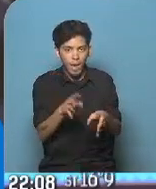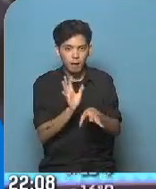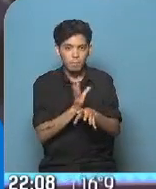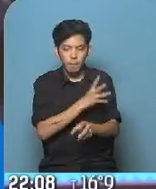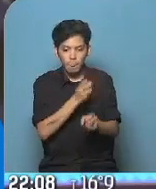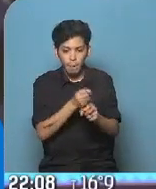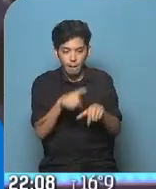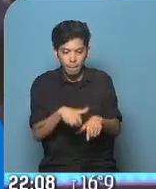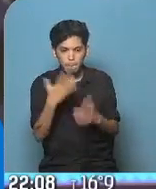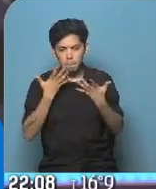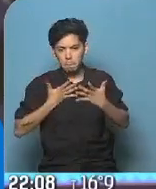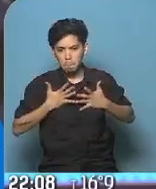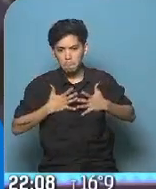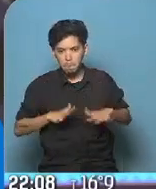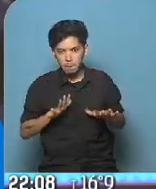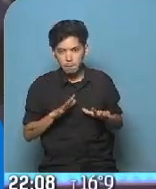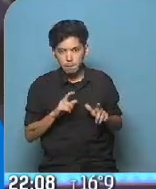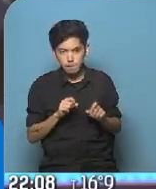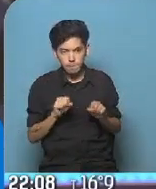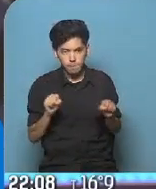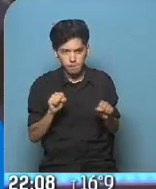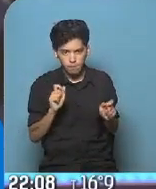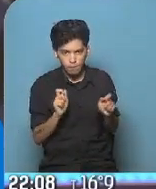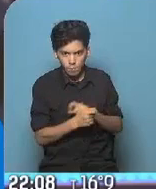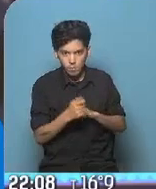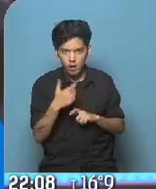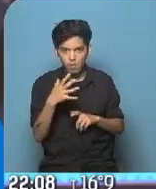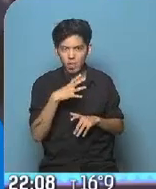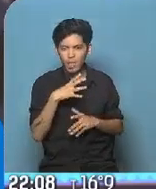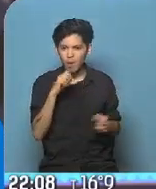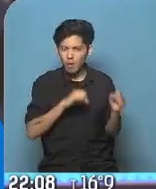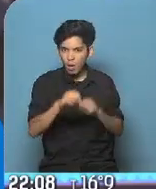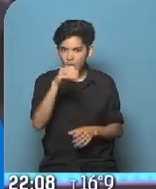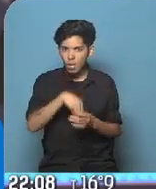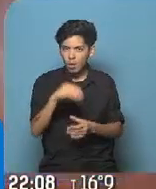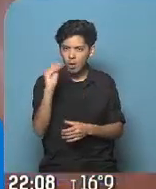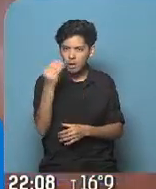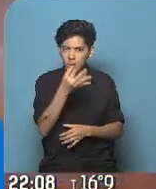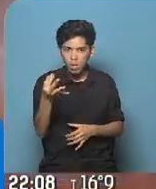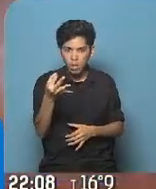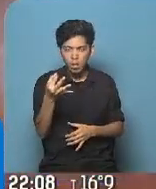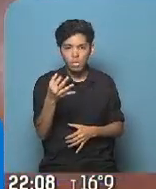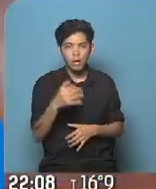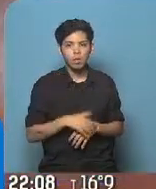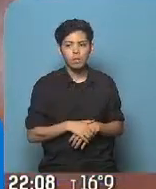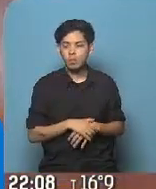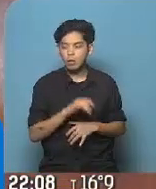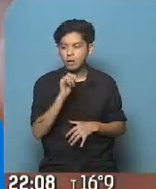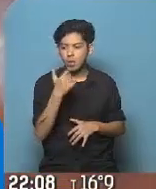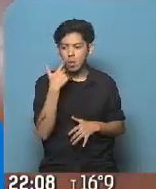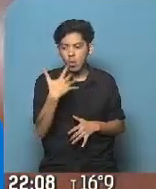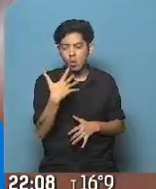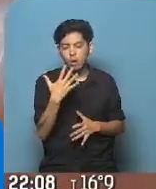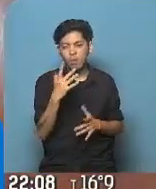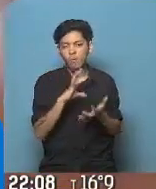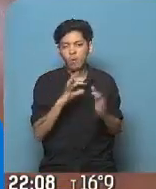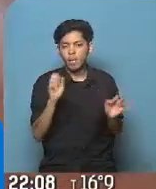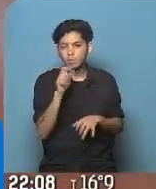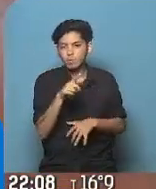ahora hubieran venido tranquilos, ¿no? Como si además faltara violencia en Brasil, Natalia. Sí, bueno, y además su polémica